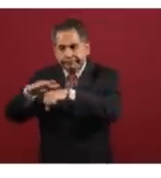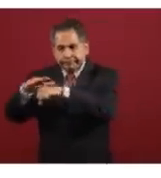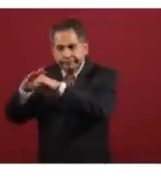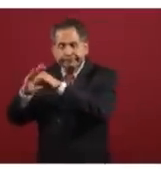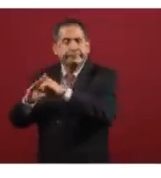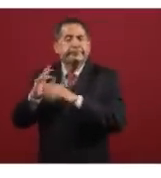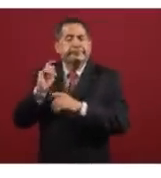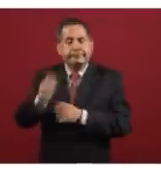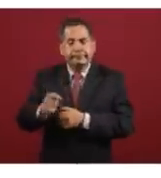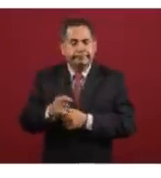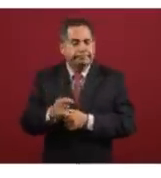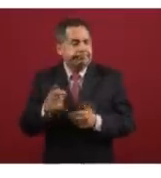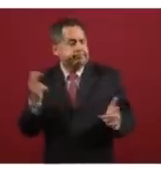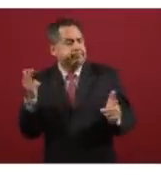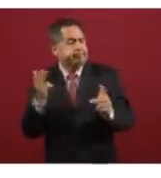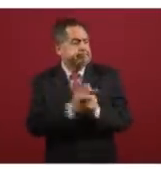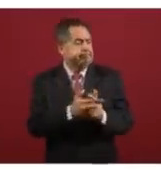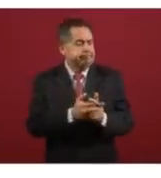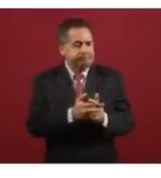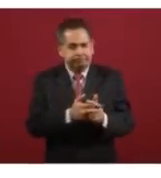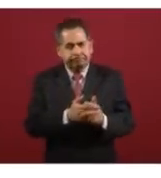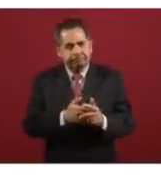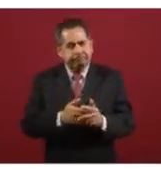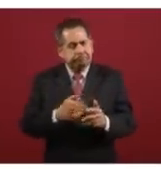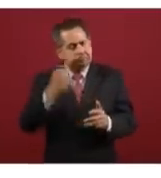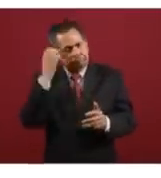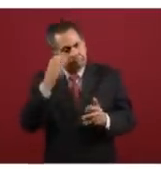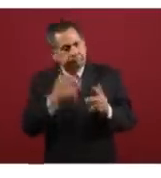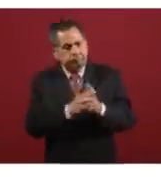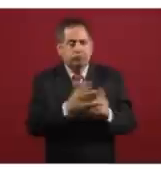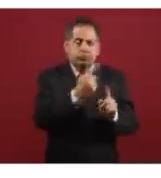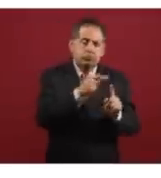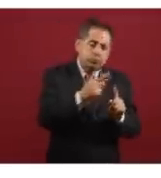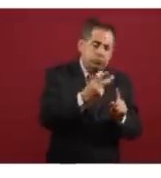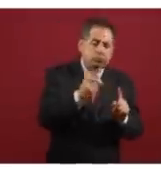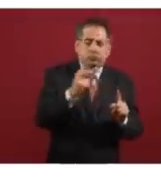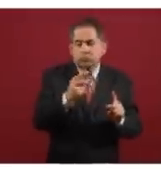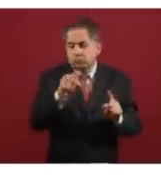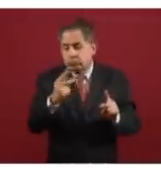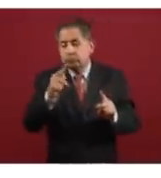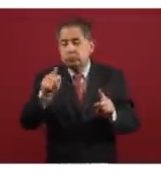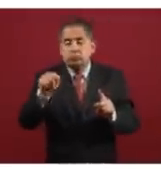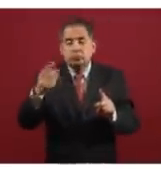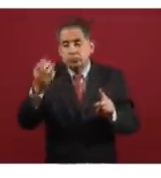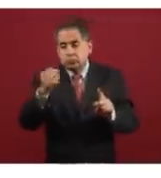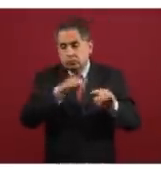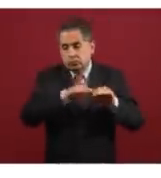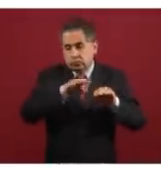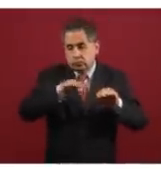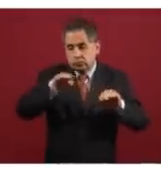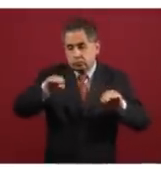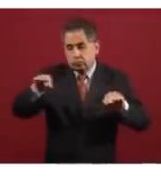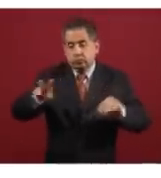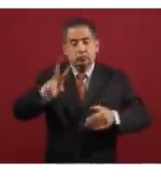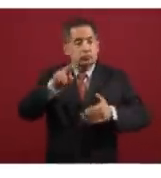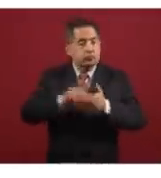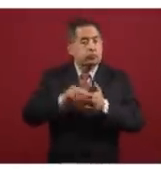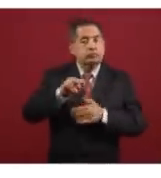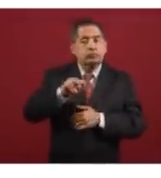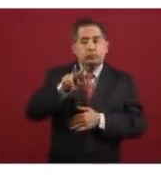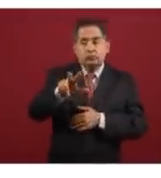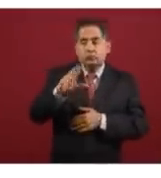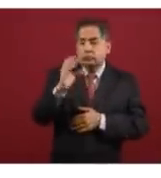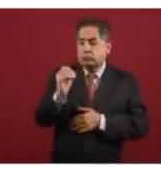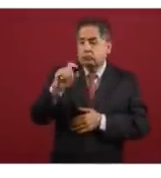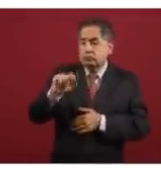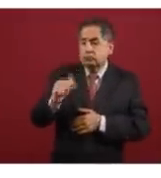del número de homicidios dolosos, 1.1, 2.8, 1.9, el 2018 es